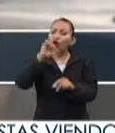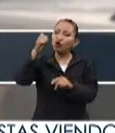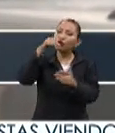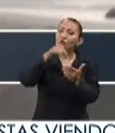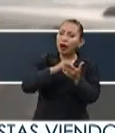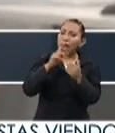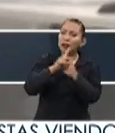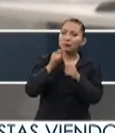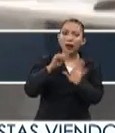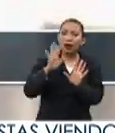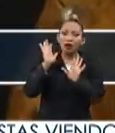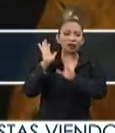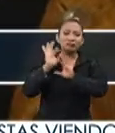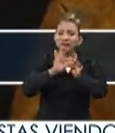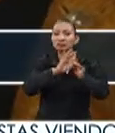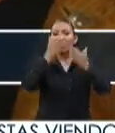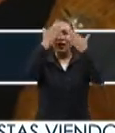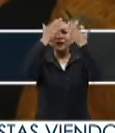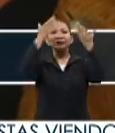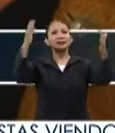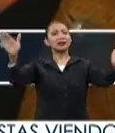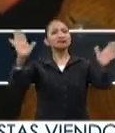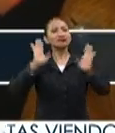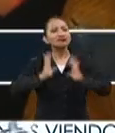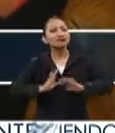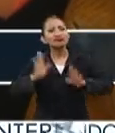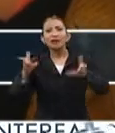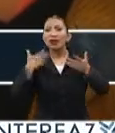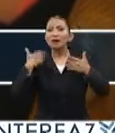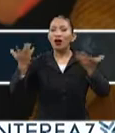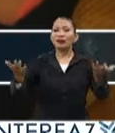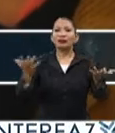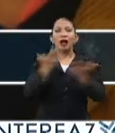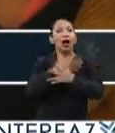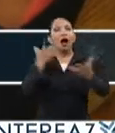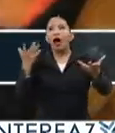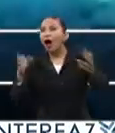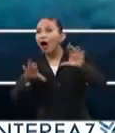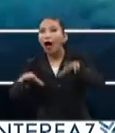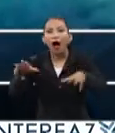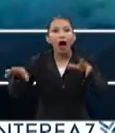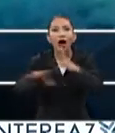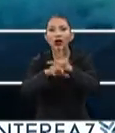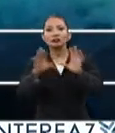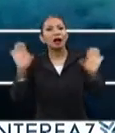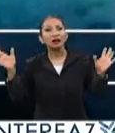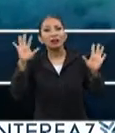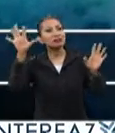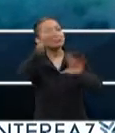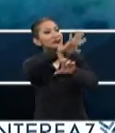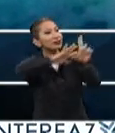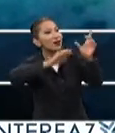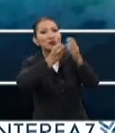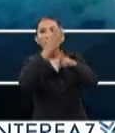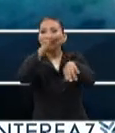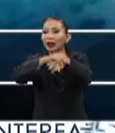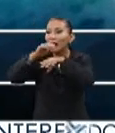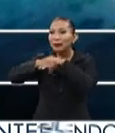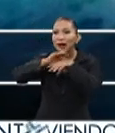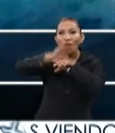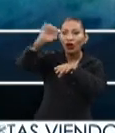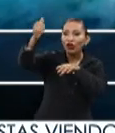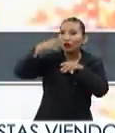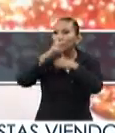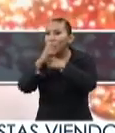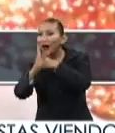lugar, tengo que dejarme abrir mi mente, tengo que dejar sorprenderme de las nuevas cosas que existen, rodearme de los nuevos amigos de